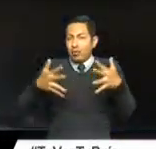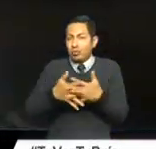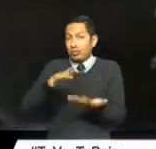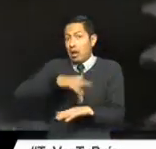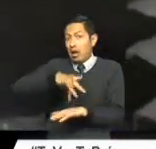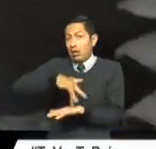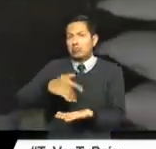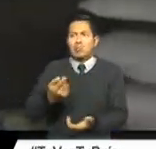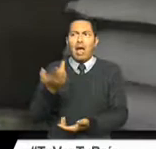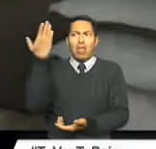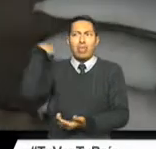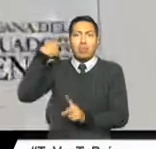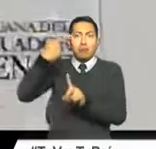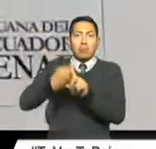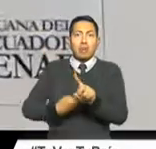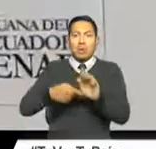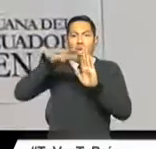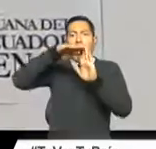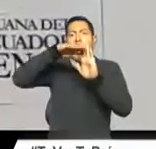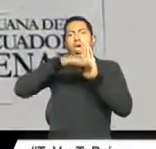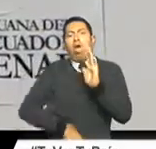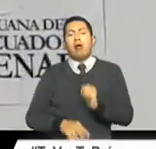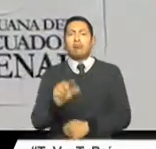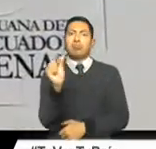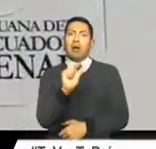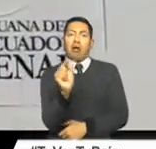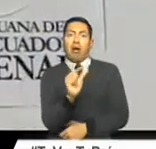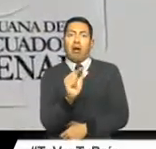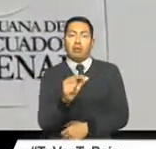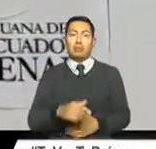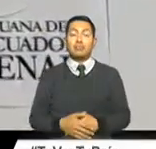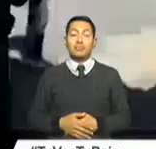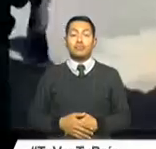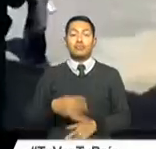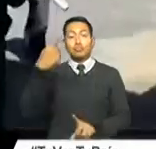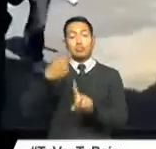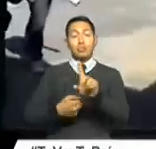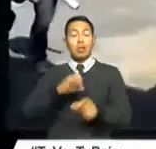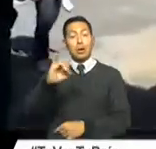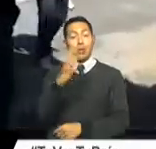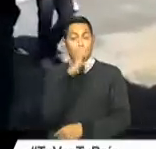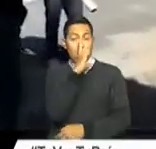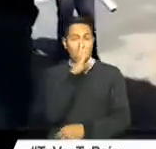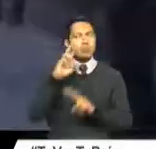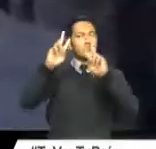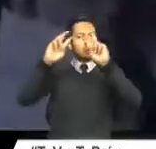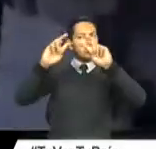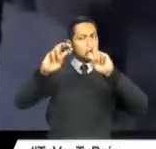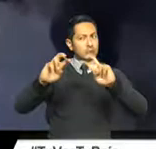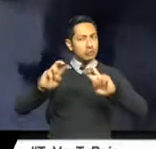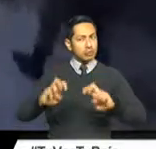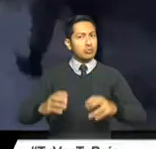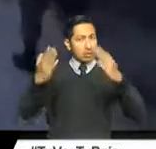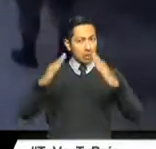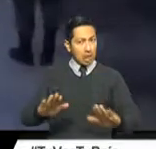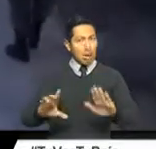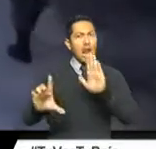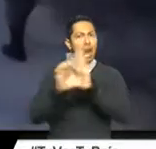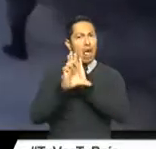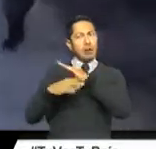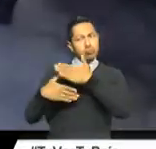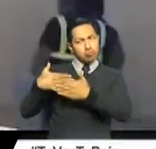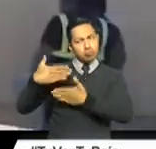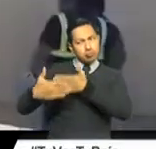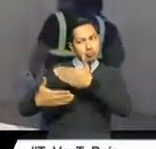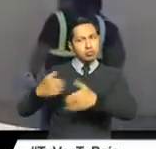caída drástica en su precio. Ante ello, a mediados de julio, luego de las investigaciones realizadas y los procesos legales